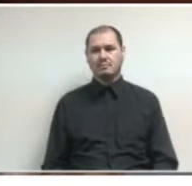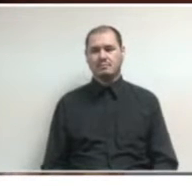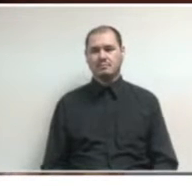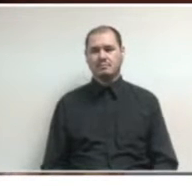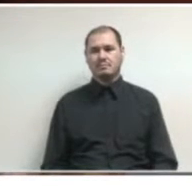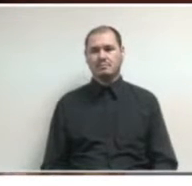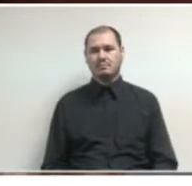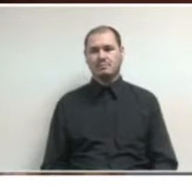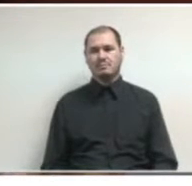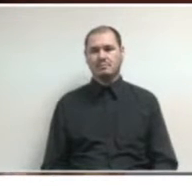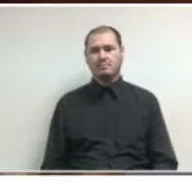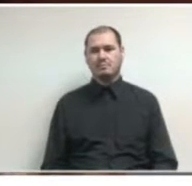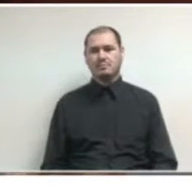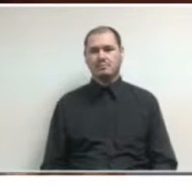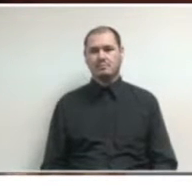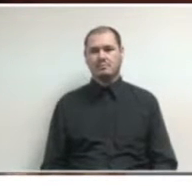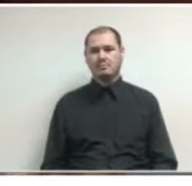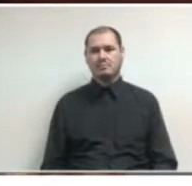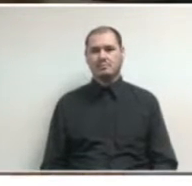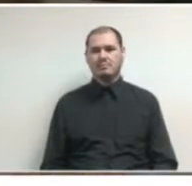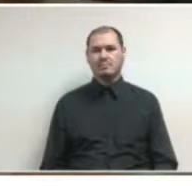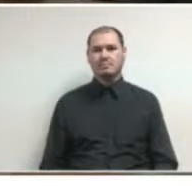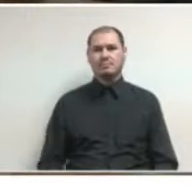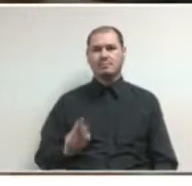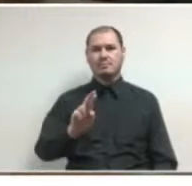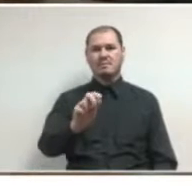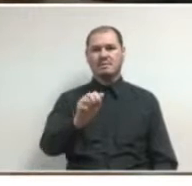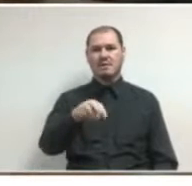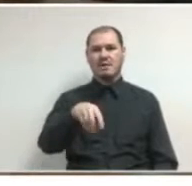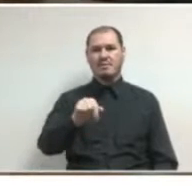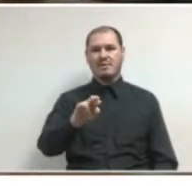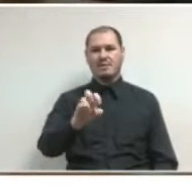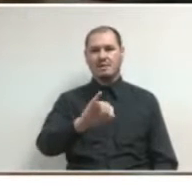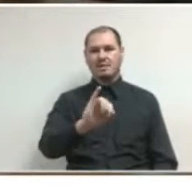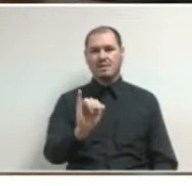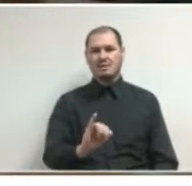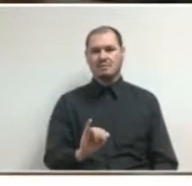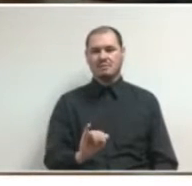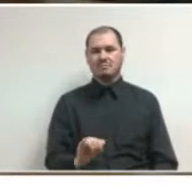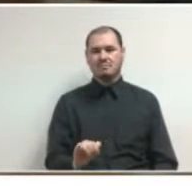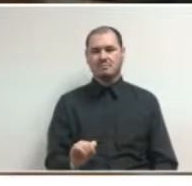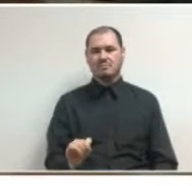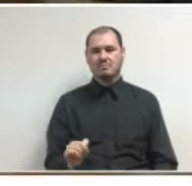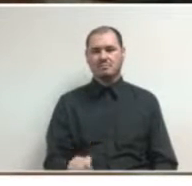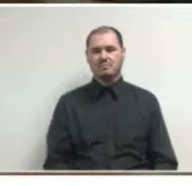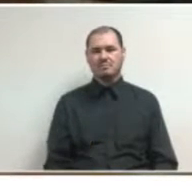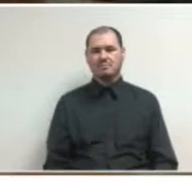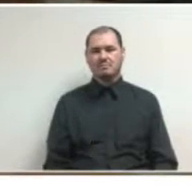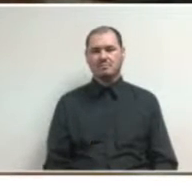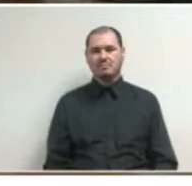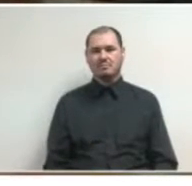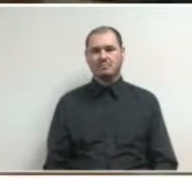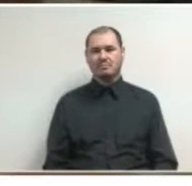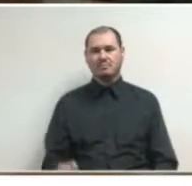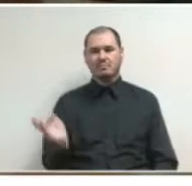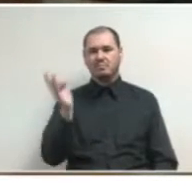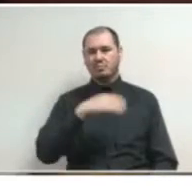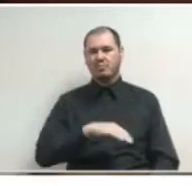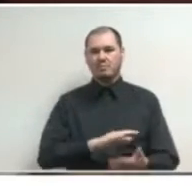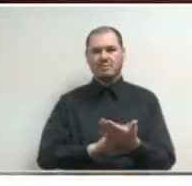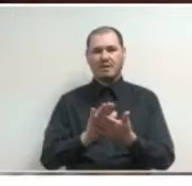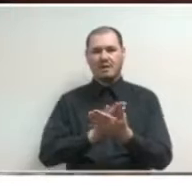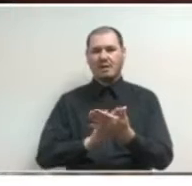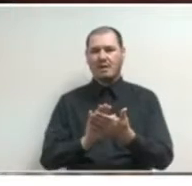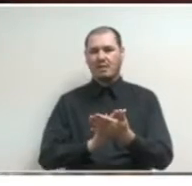Gracias, doctor Fretes. Dale con Isha Mumarandú a Ainaco Árape. Doctor Manuel de Jesús Ramírez Candia. No tengo nada